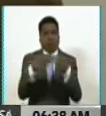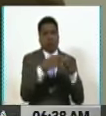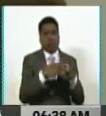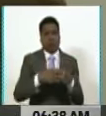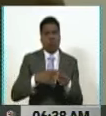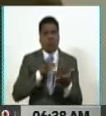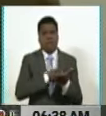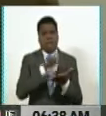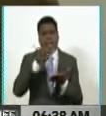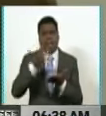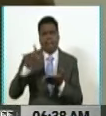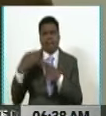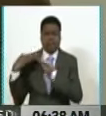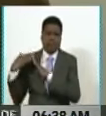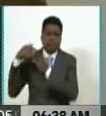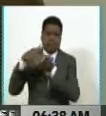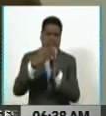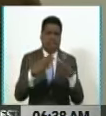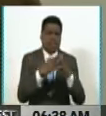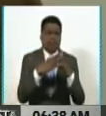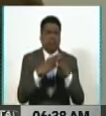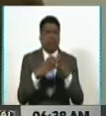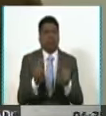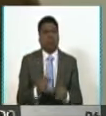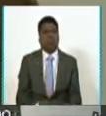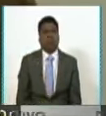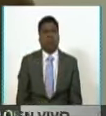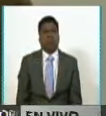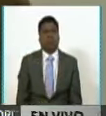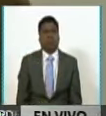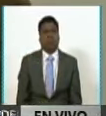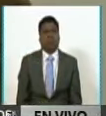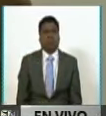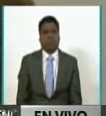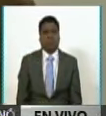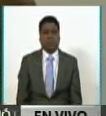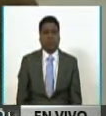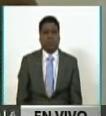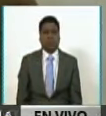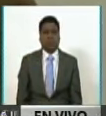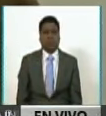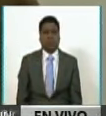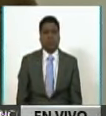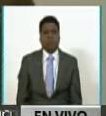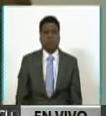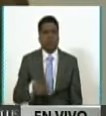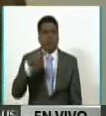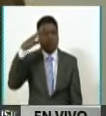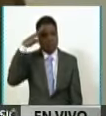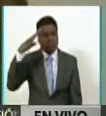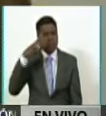viceministro, inspector general de la Fuerza Armada Nacional Bolivariana, contralor